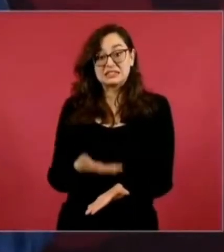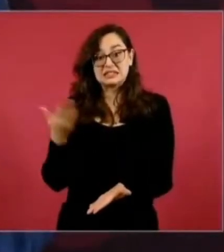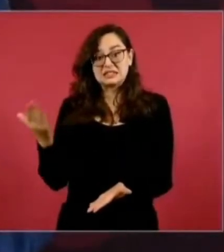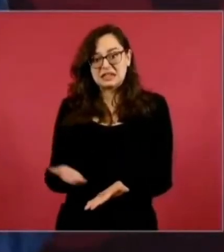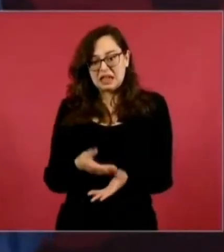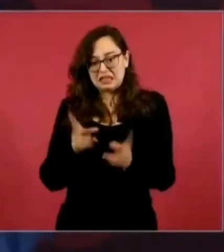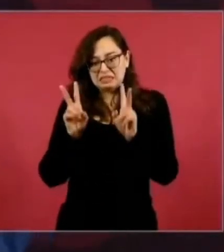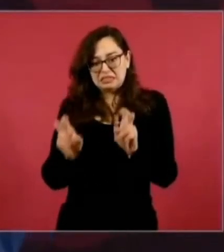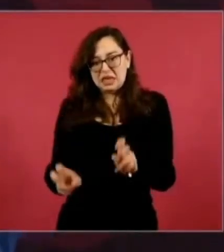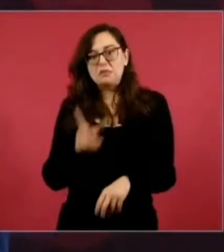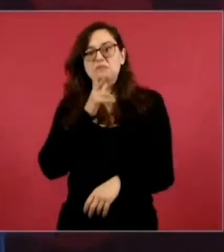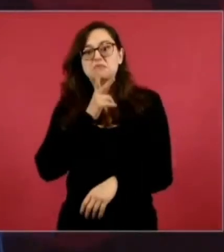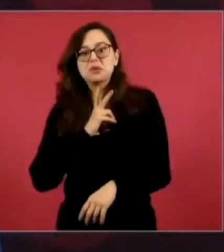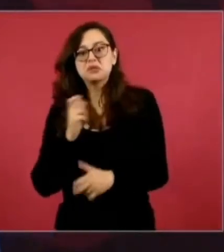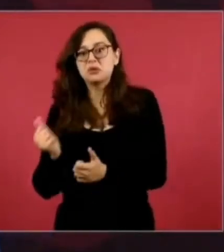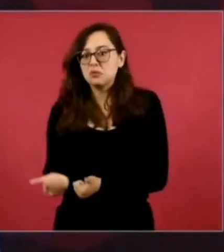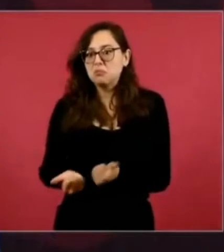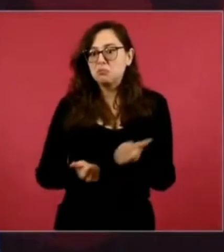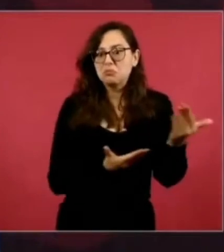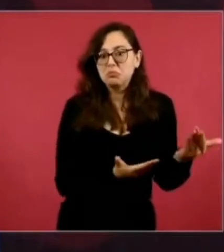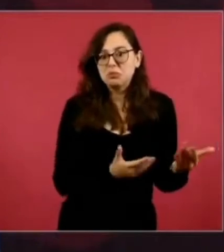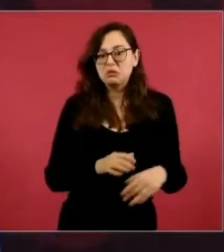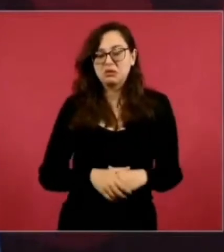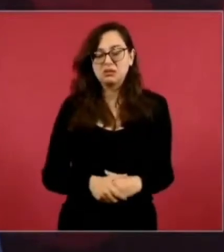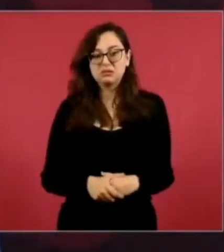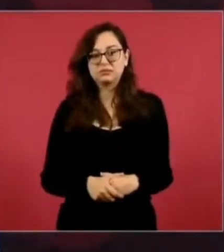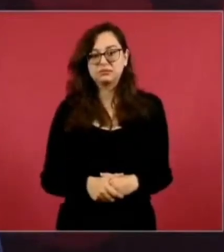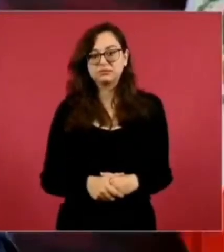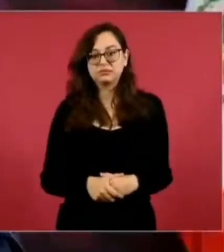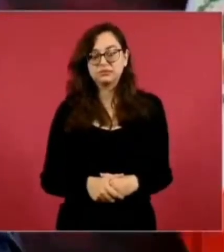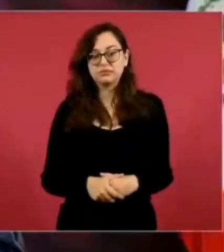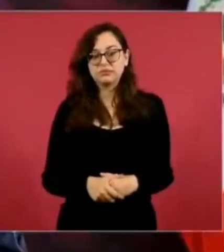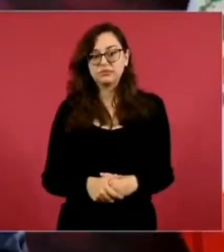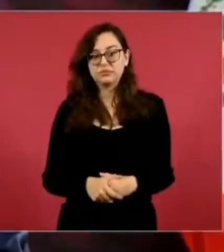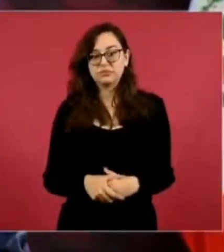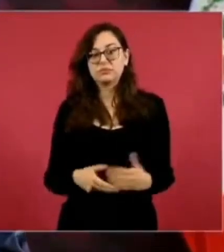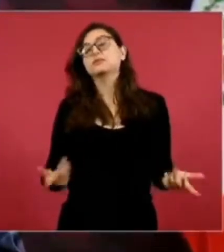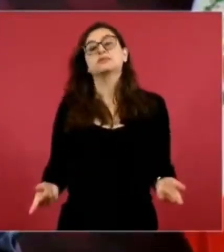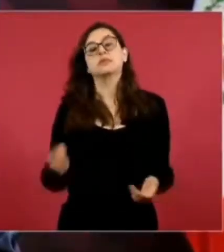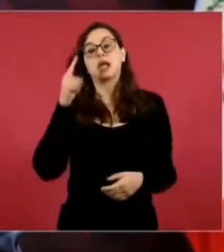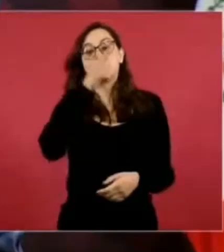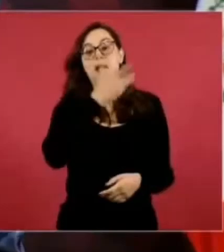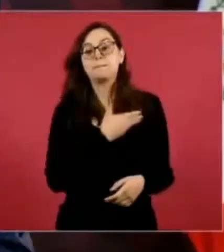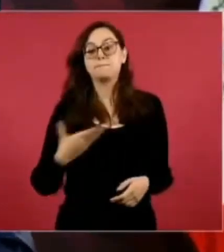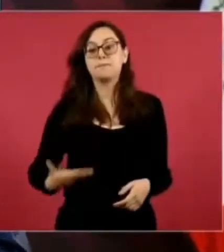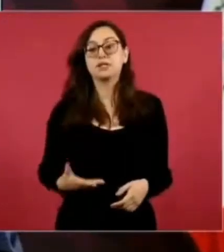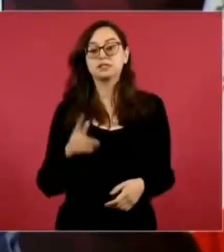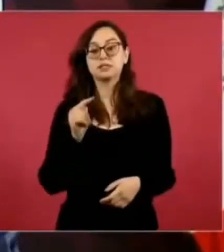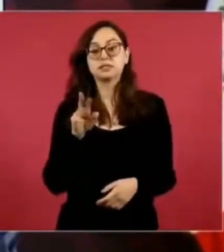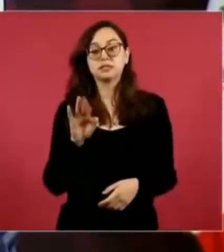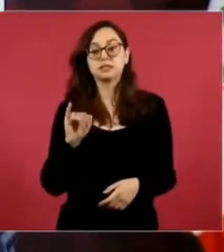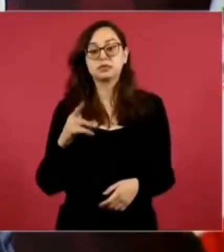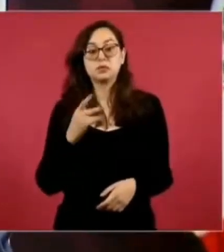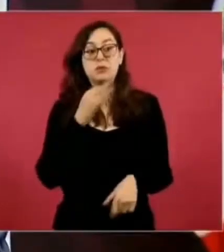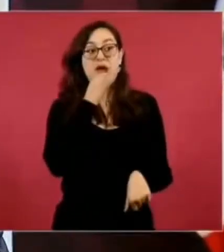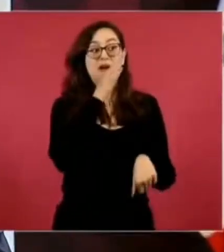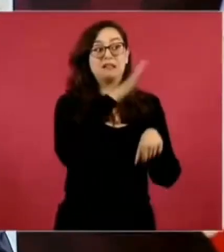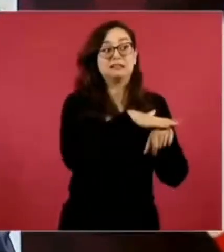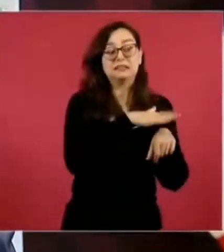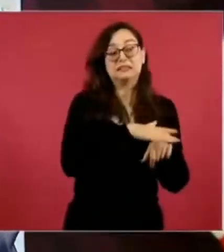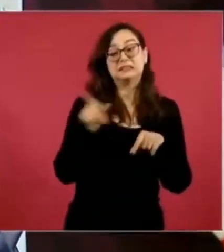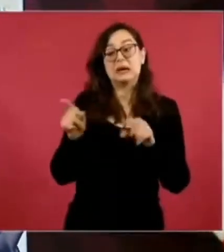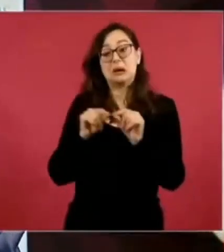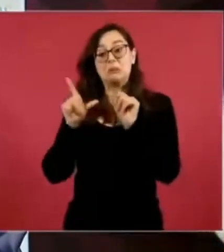Se rompieron las pláticas y nadie quería irle a decir al presidente Trump que estaban detenidas las